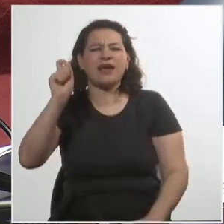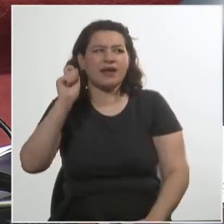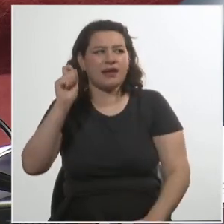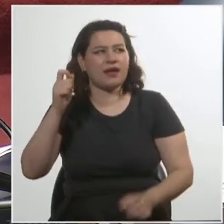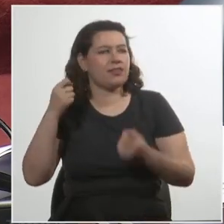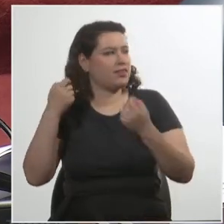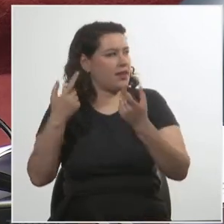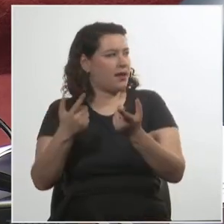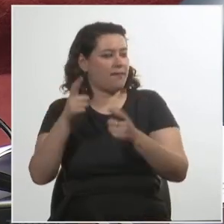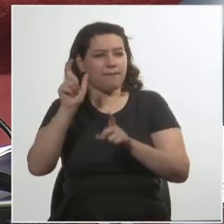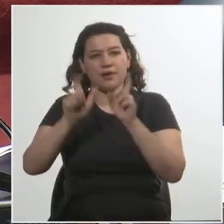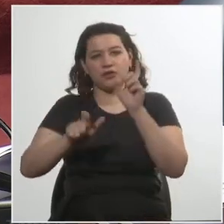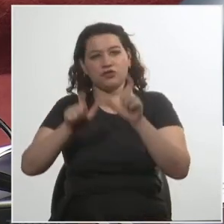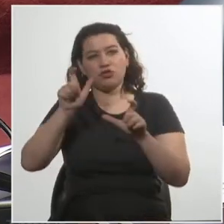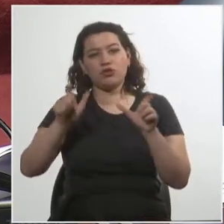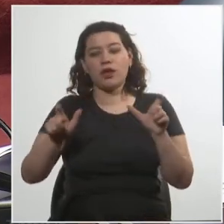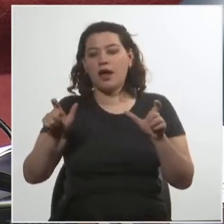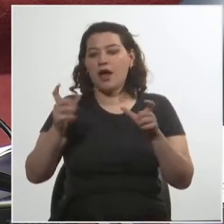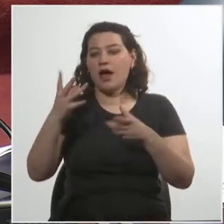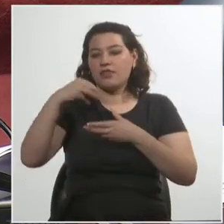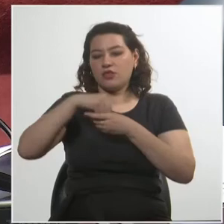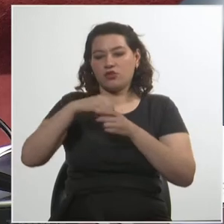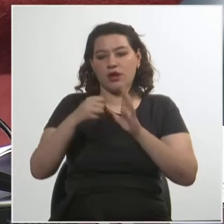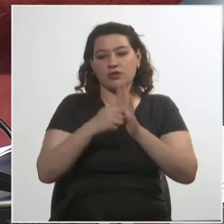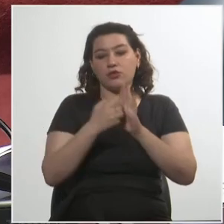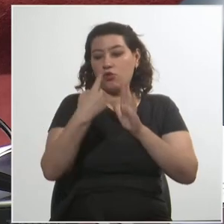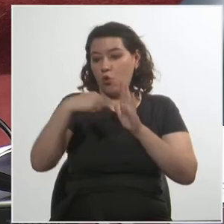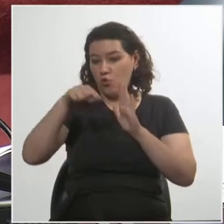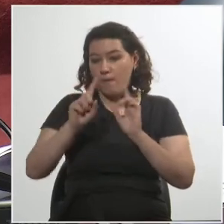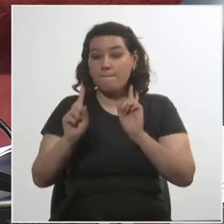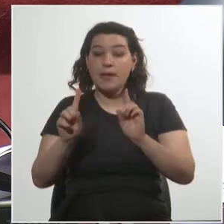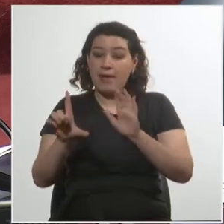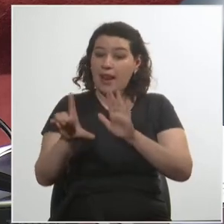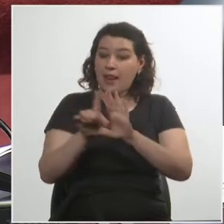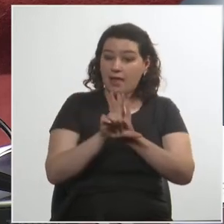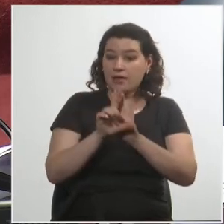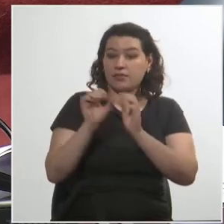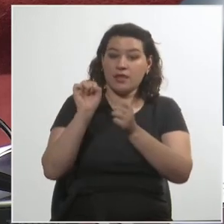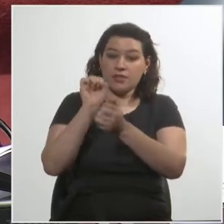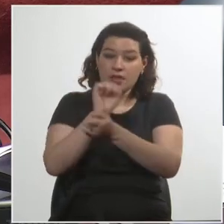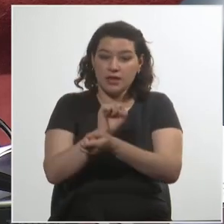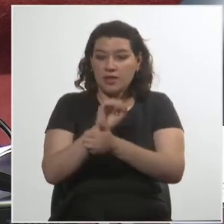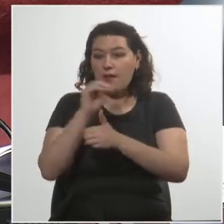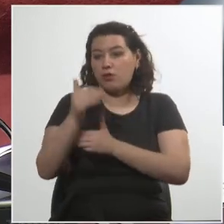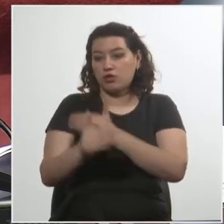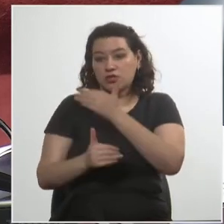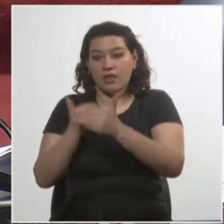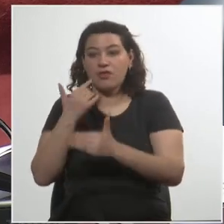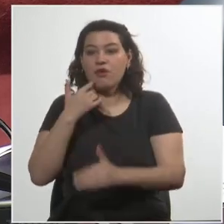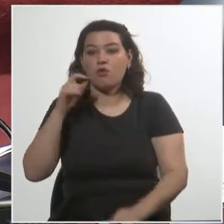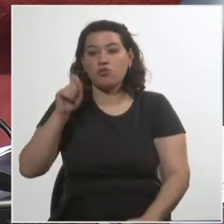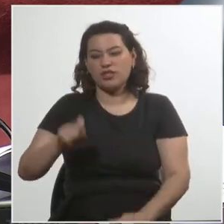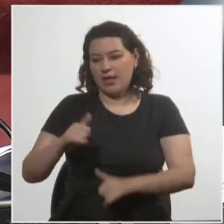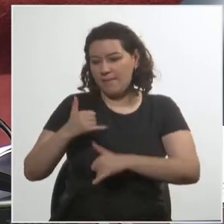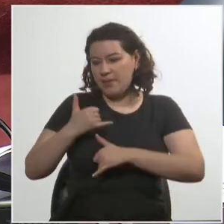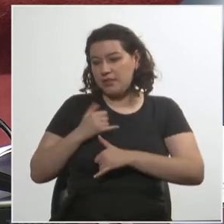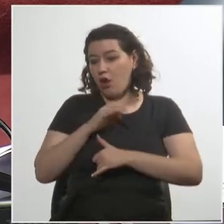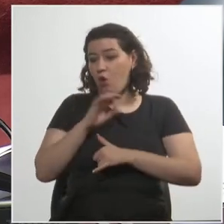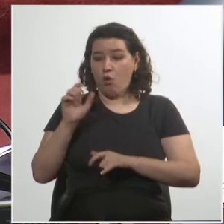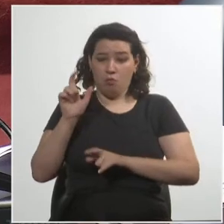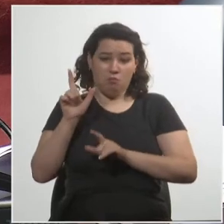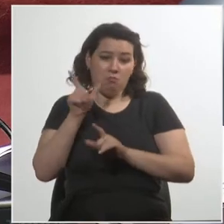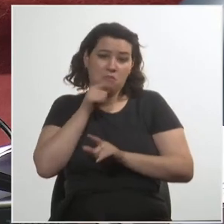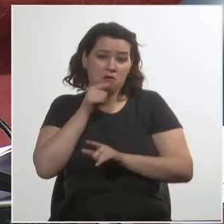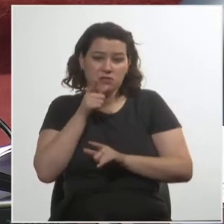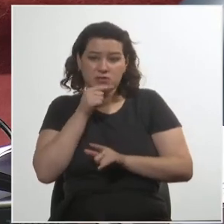para las personas comprendidas en el artículo uno de esta ley que habiendo sido detenidas y procesadas por la justicia militar o civil que como